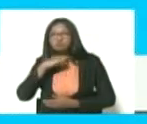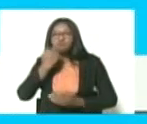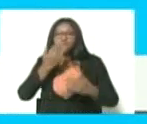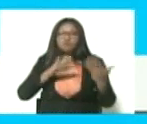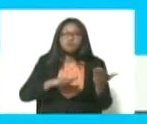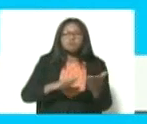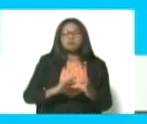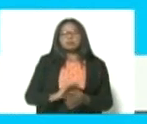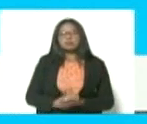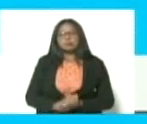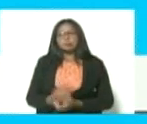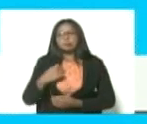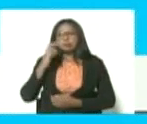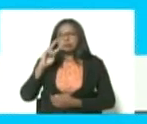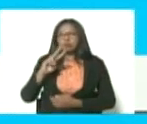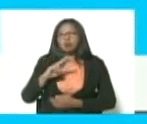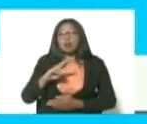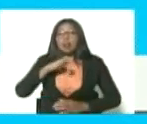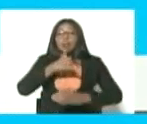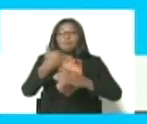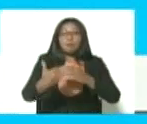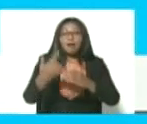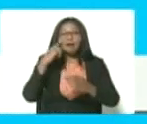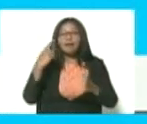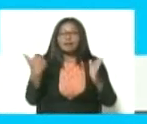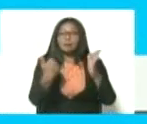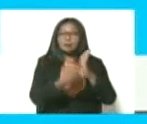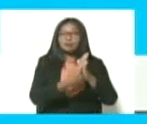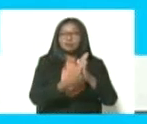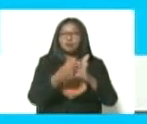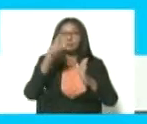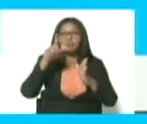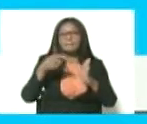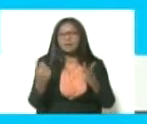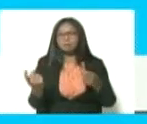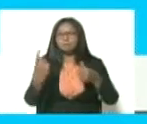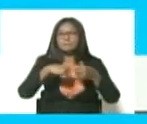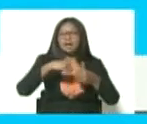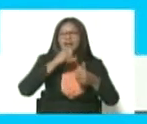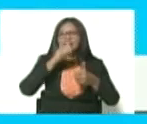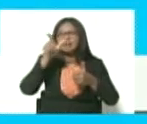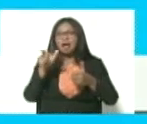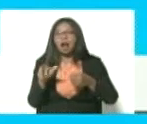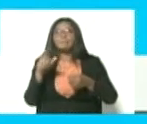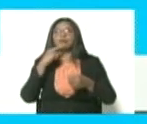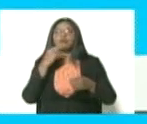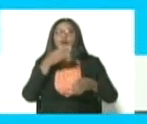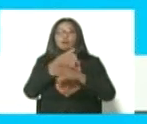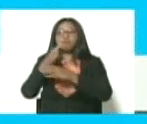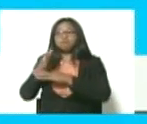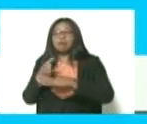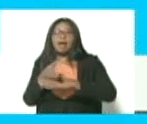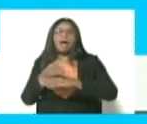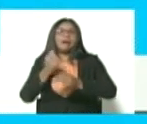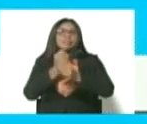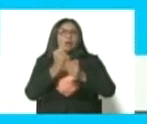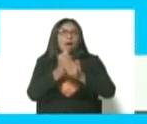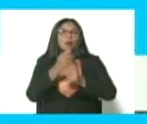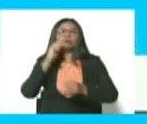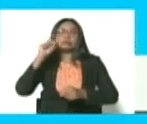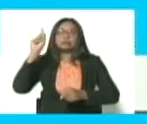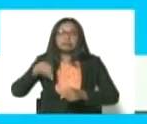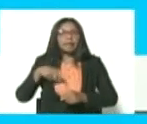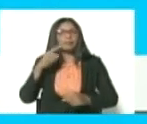el plan de vacunación va incluido autoridades que por su trabajo justifica